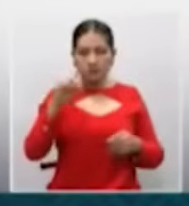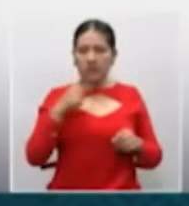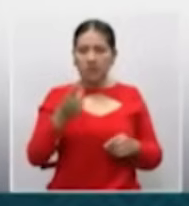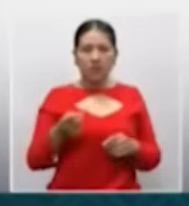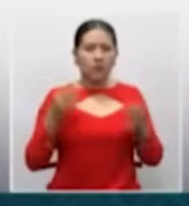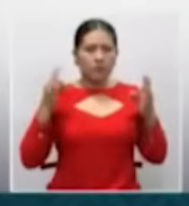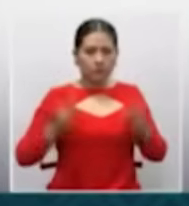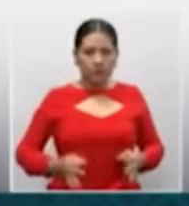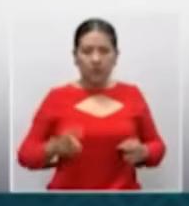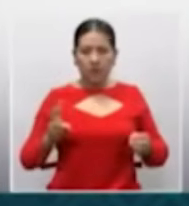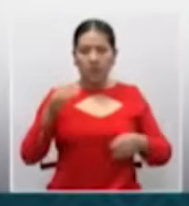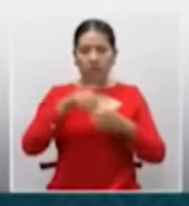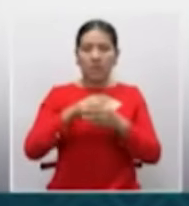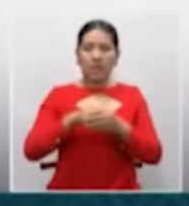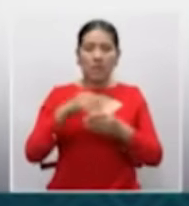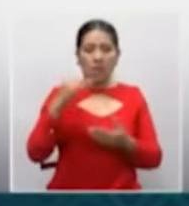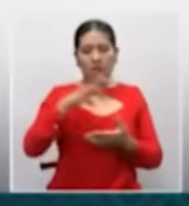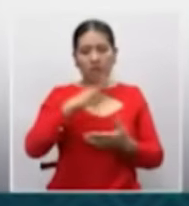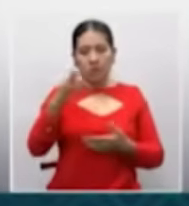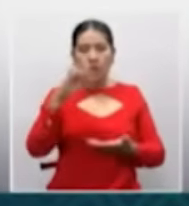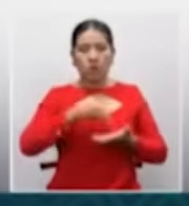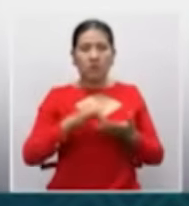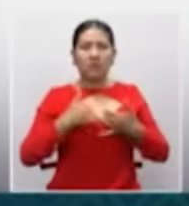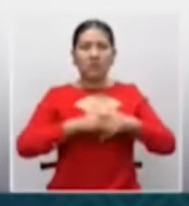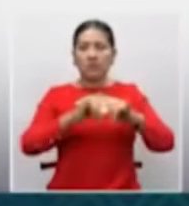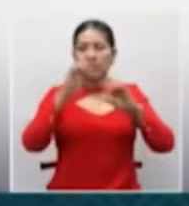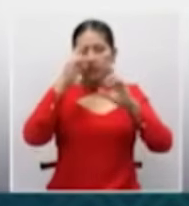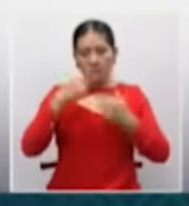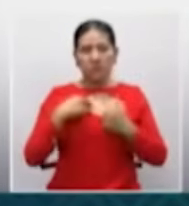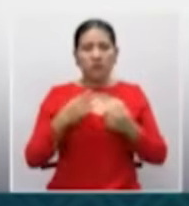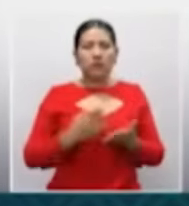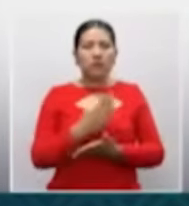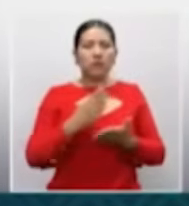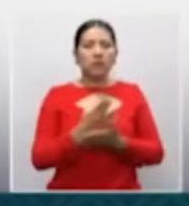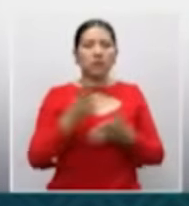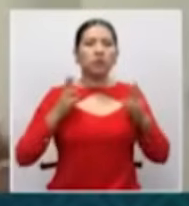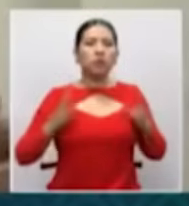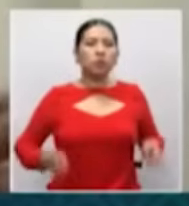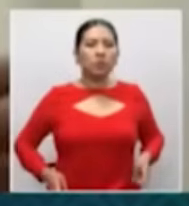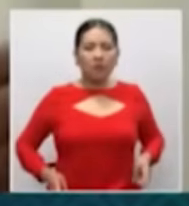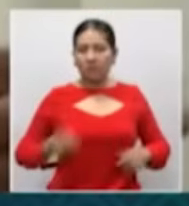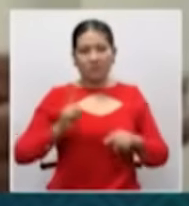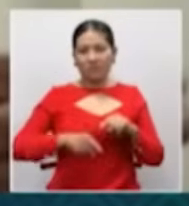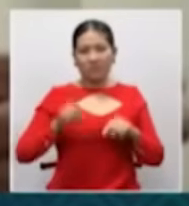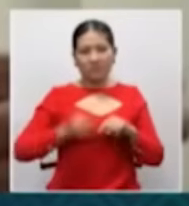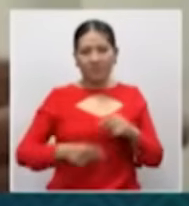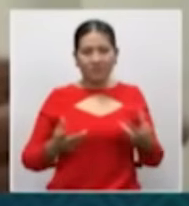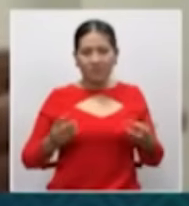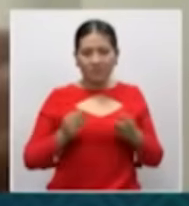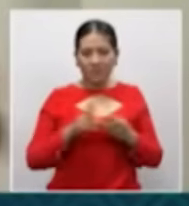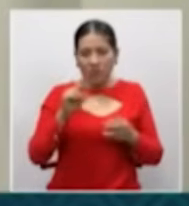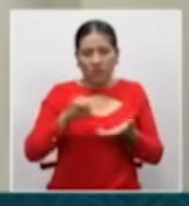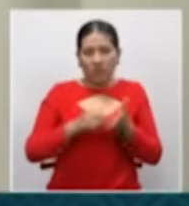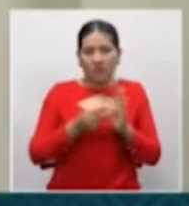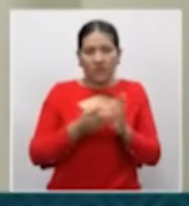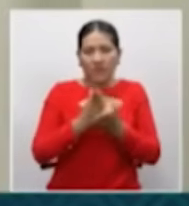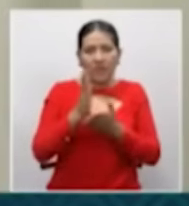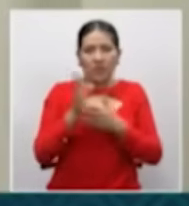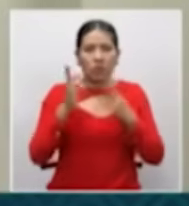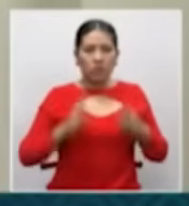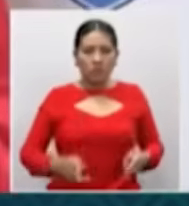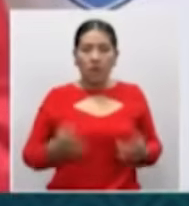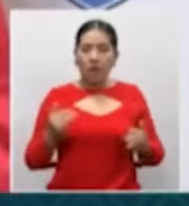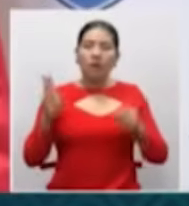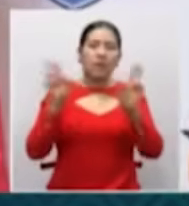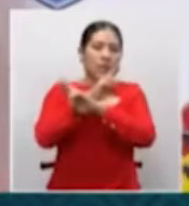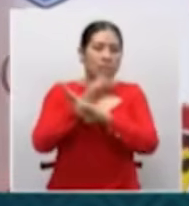reelección indefinida no constituye un derecho humano por lo tanto Evo Morales está inhabilitado para una nueva candidatura presidencial